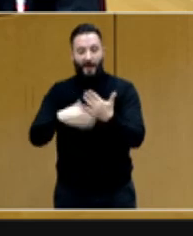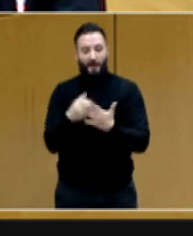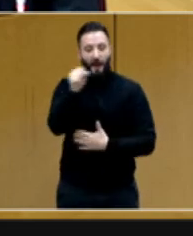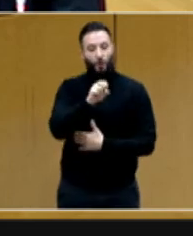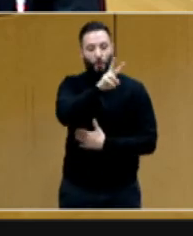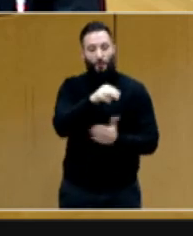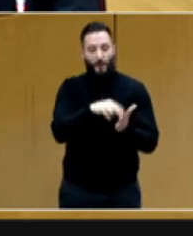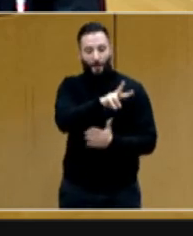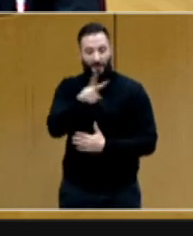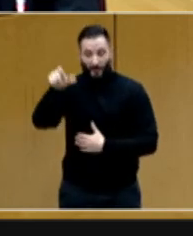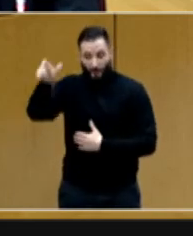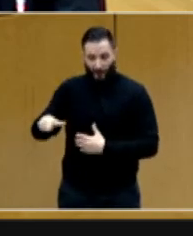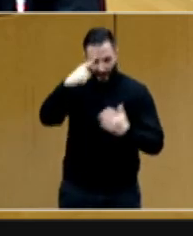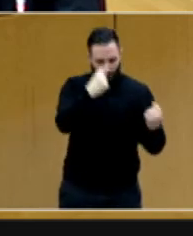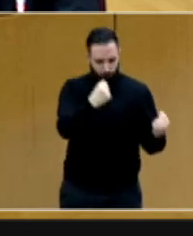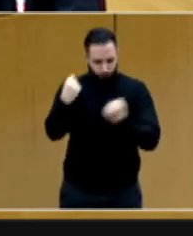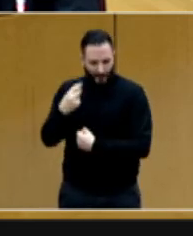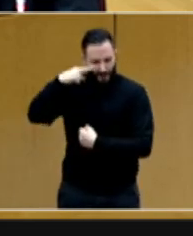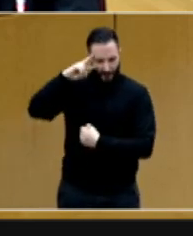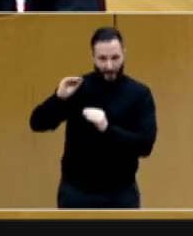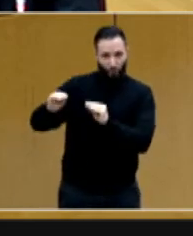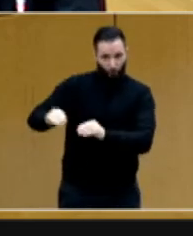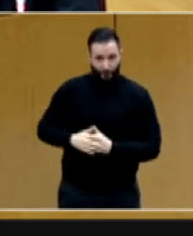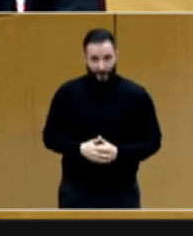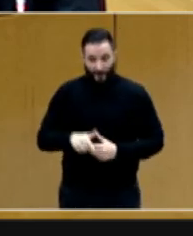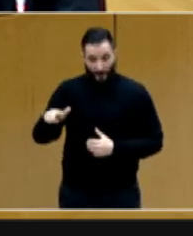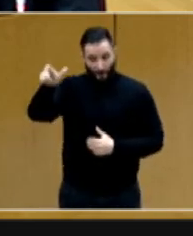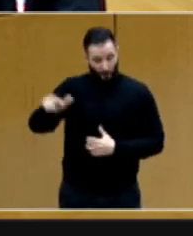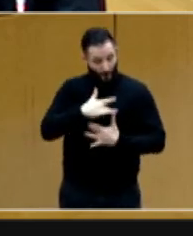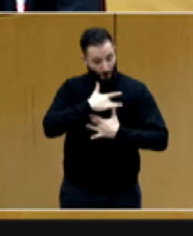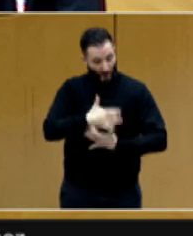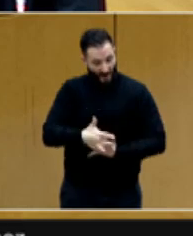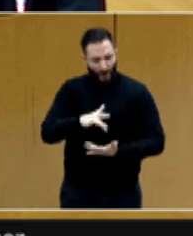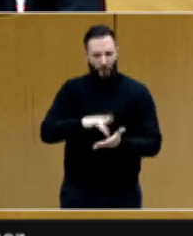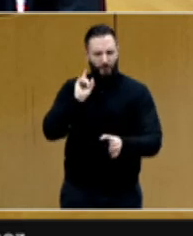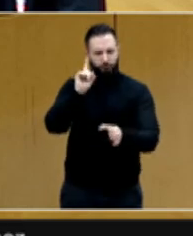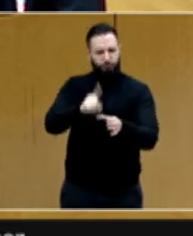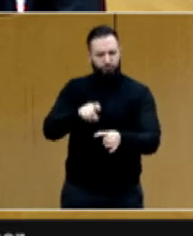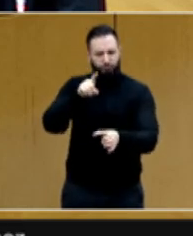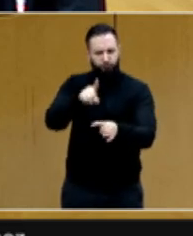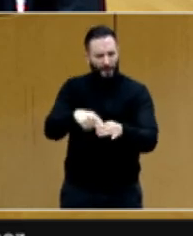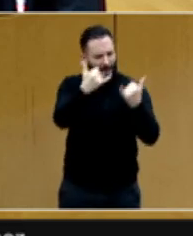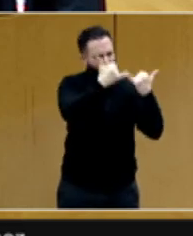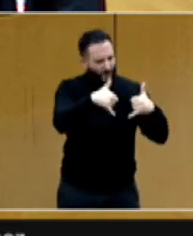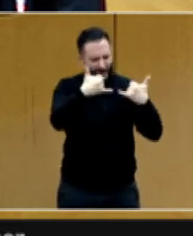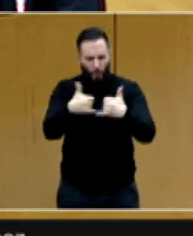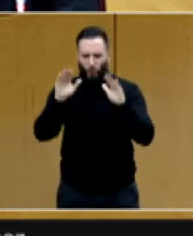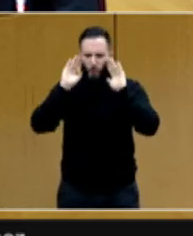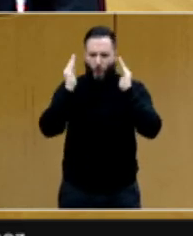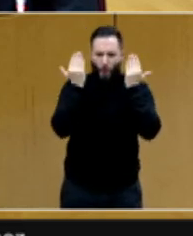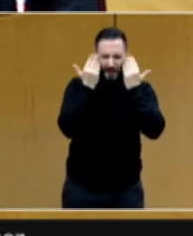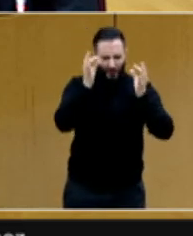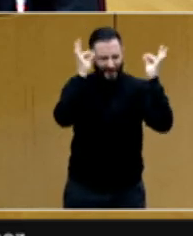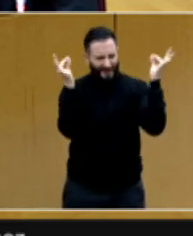y es experta desde la experiencia además María ha participado en numerosos eventos y congresos y seminarios